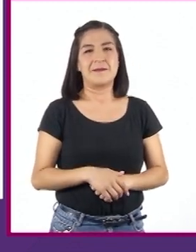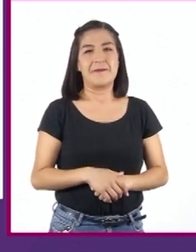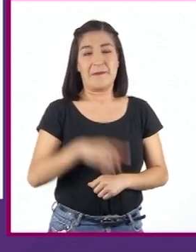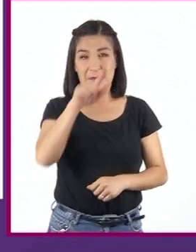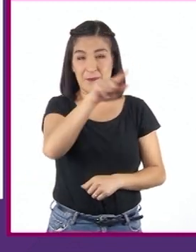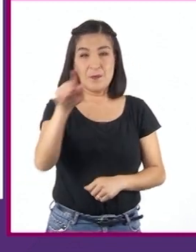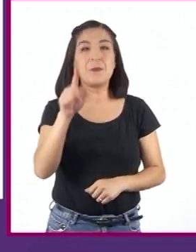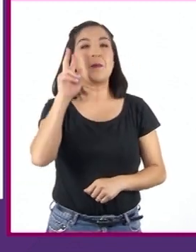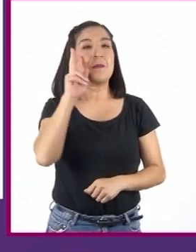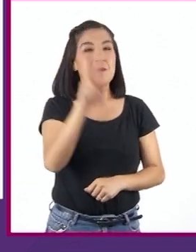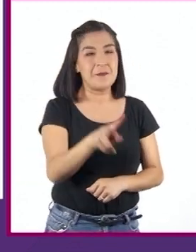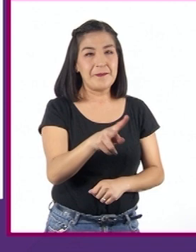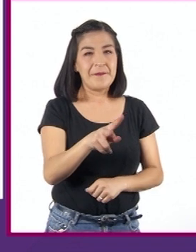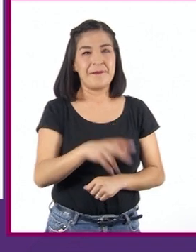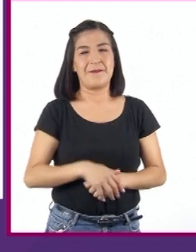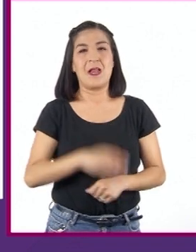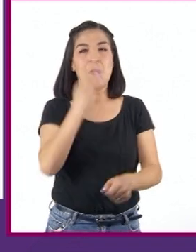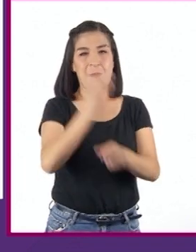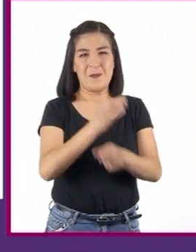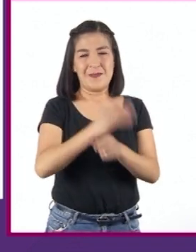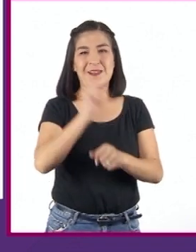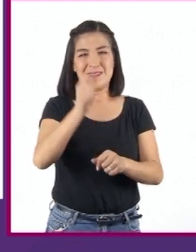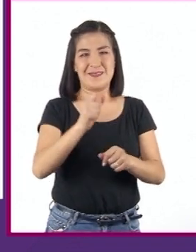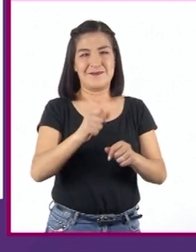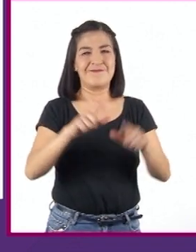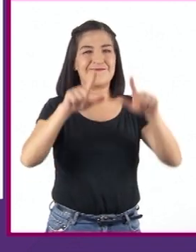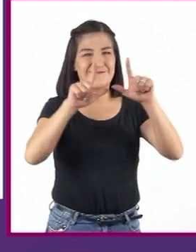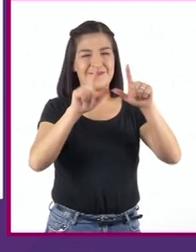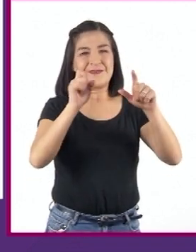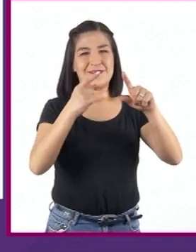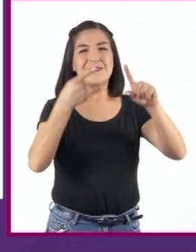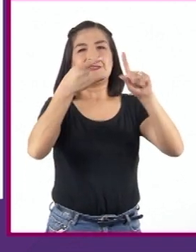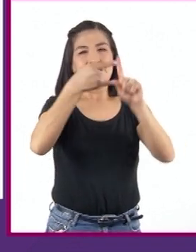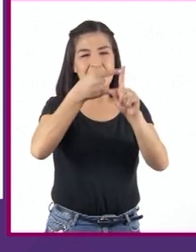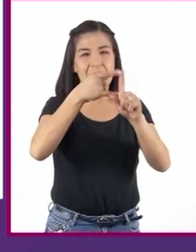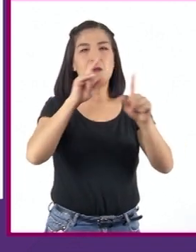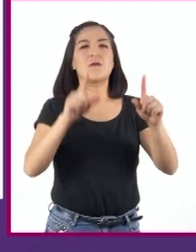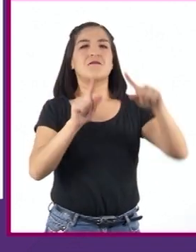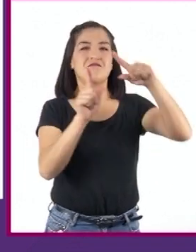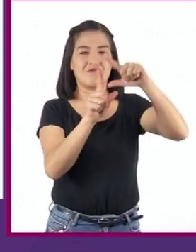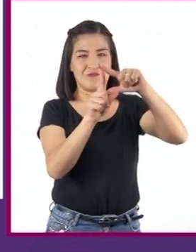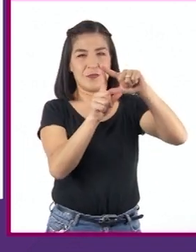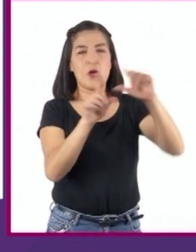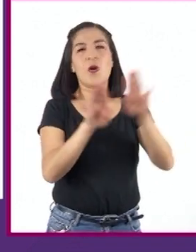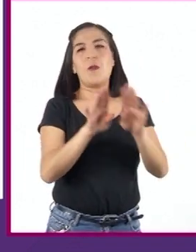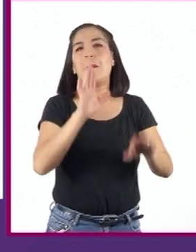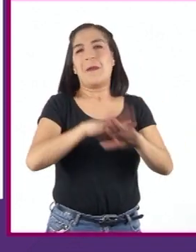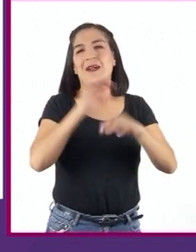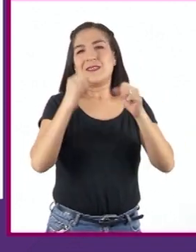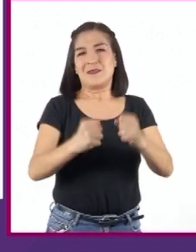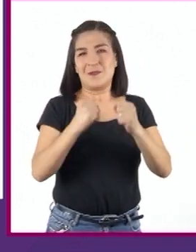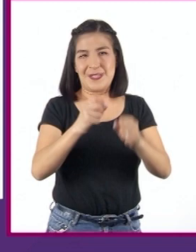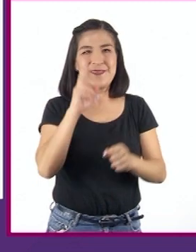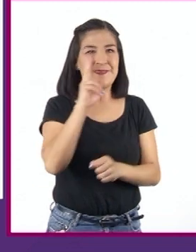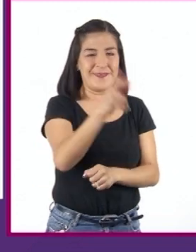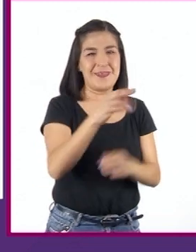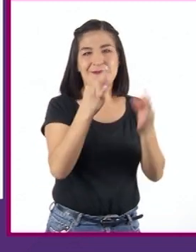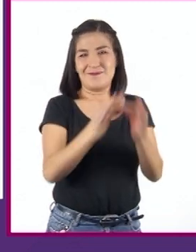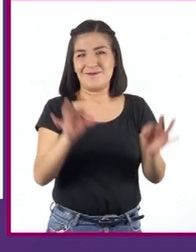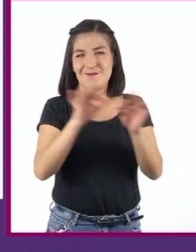Tengan en cuenta que ahora el triángulo rectángulo se convierte en un poderoso aliado en este tipo de